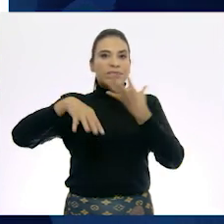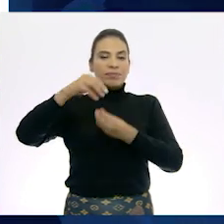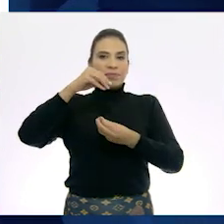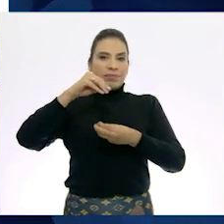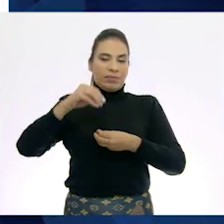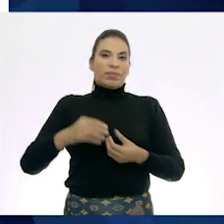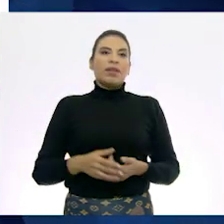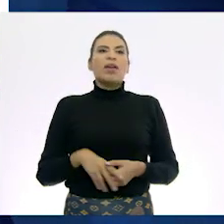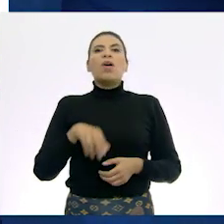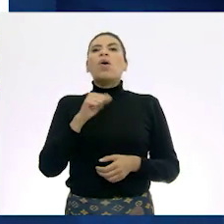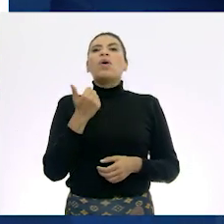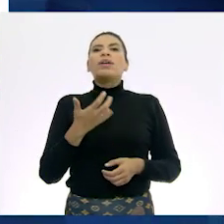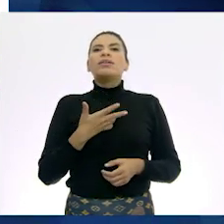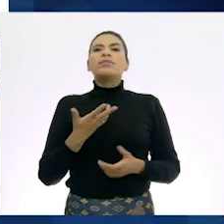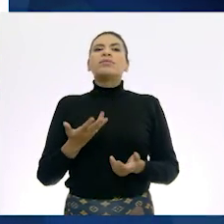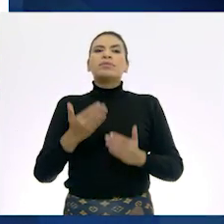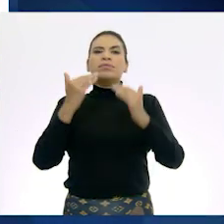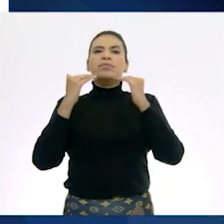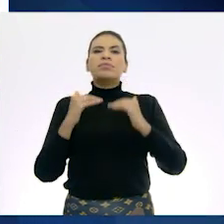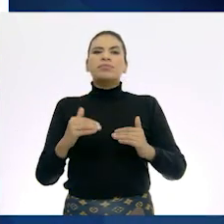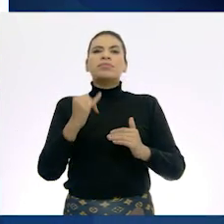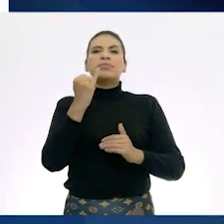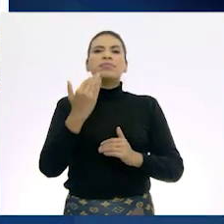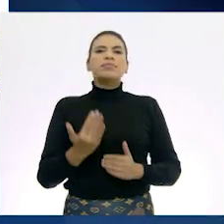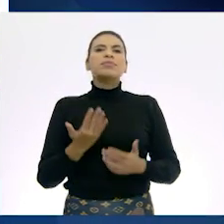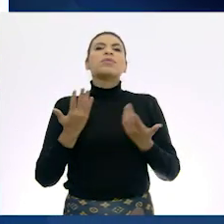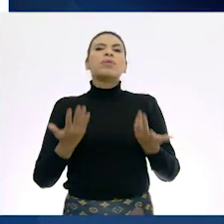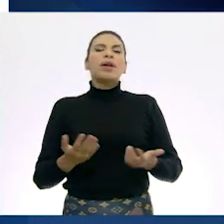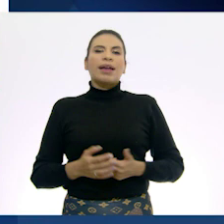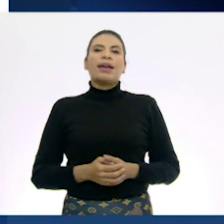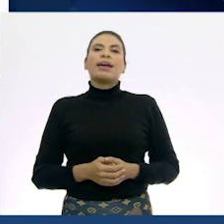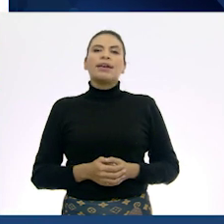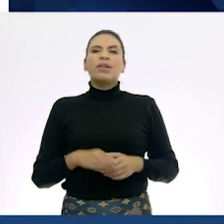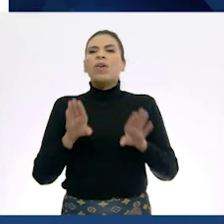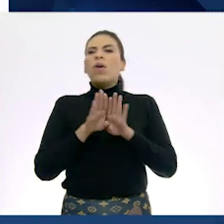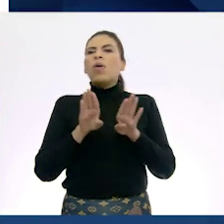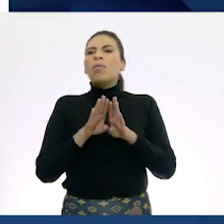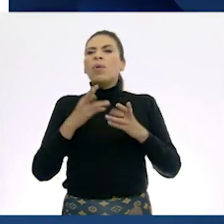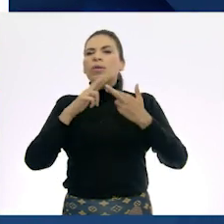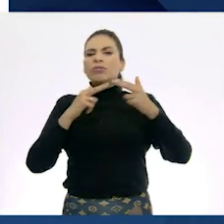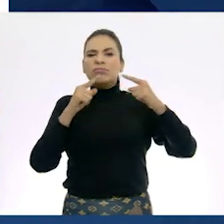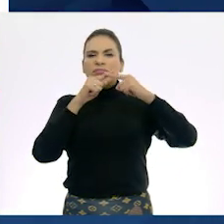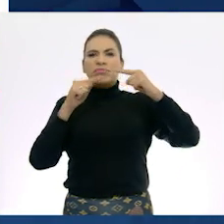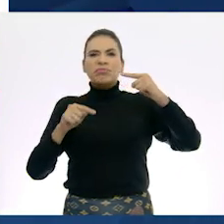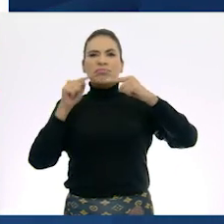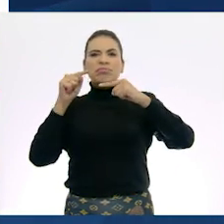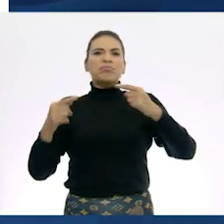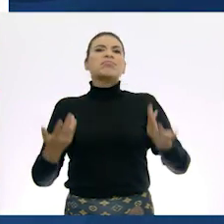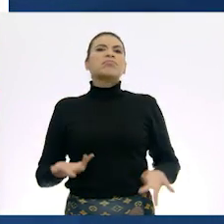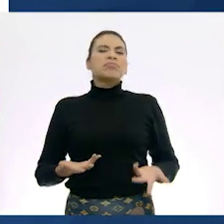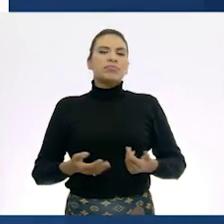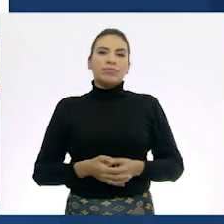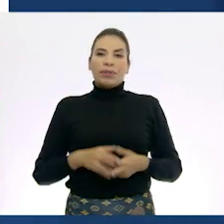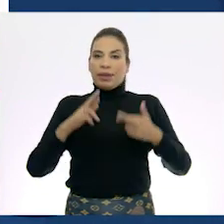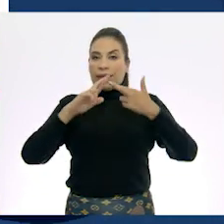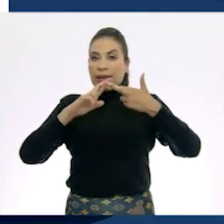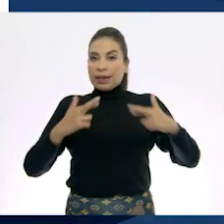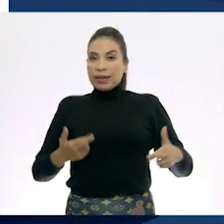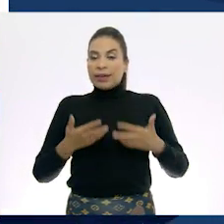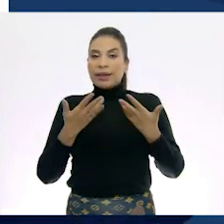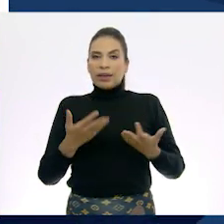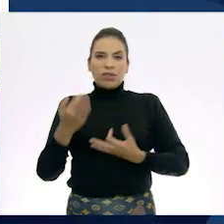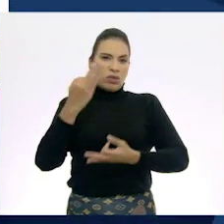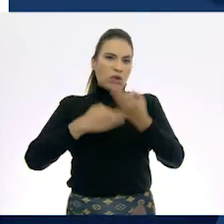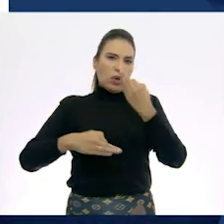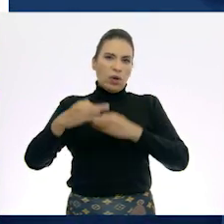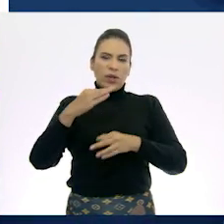naturales. Y tenemos abajo otra imagen. Ahí, ¿cómo la relacionarías, María? Relacionaría todas